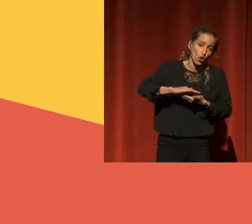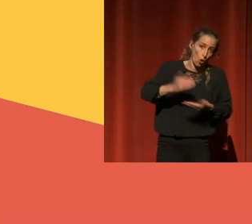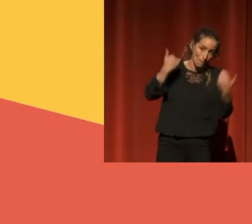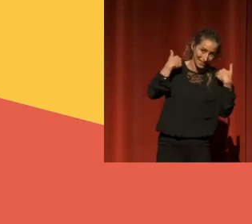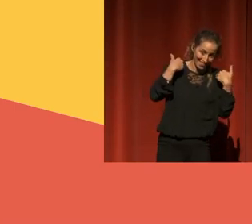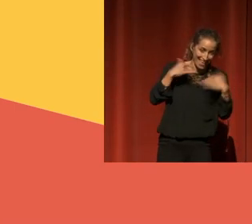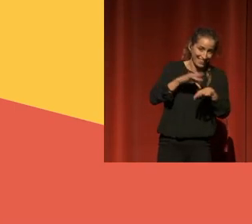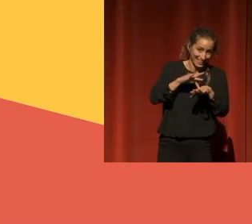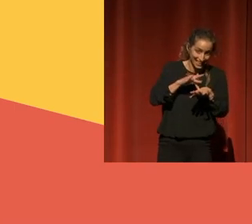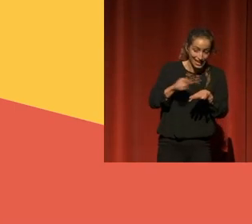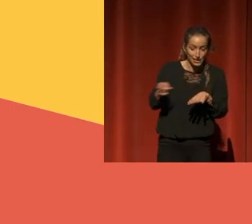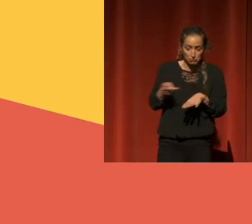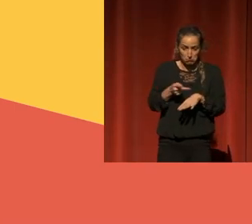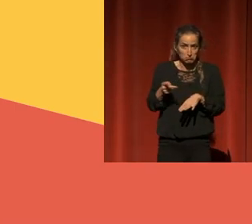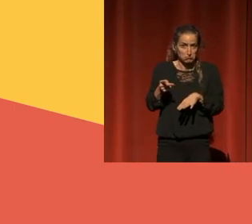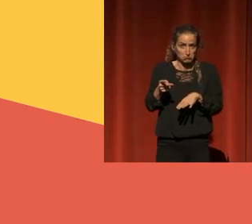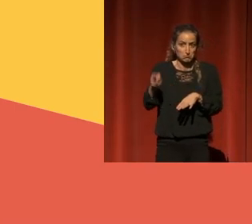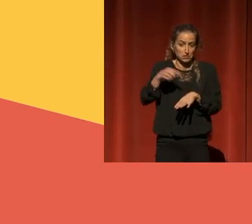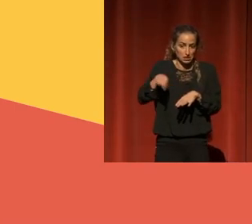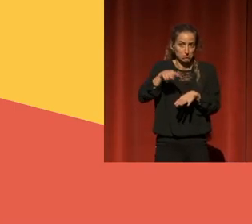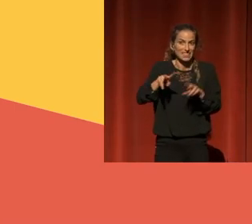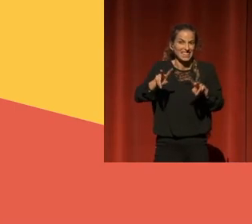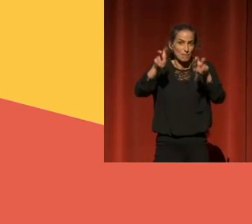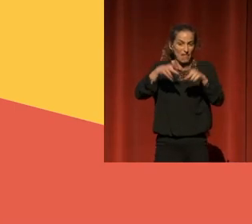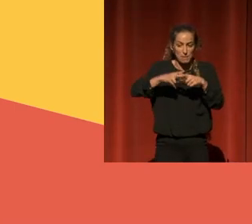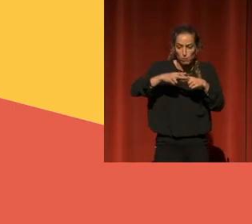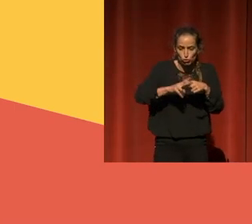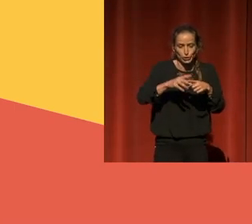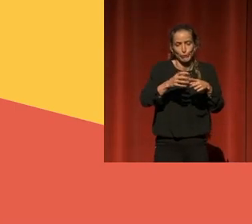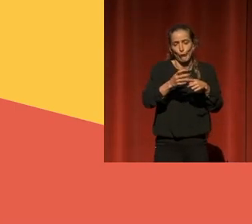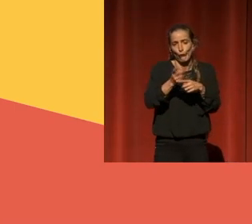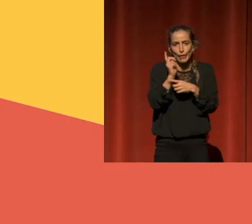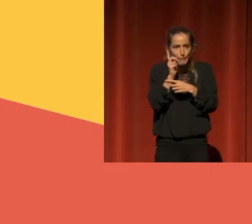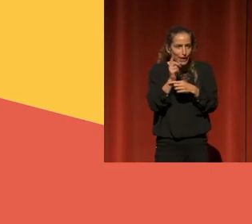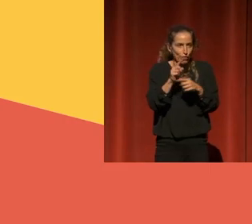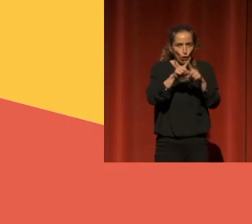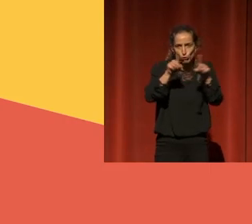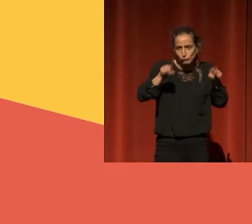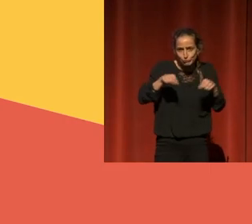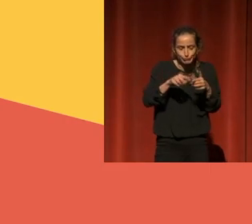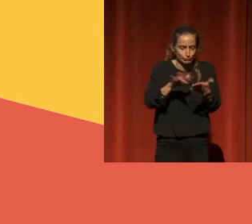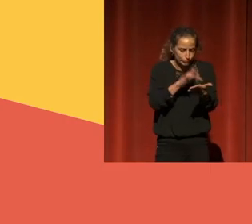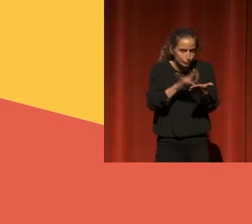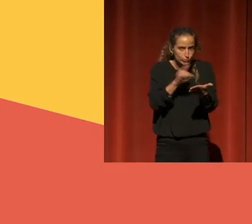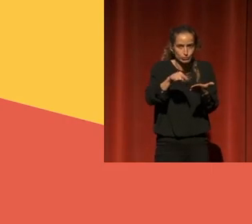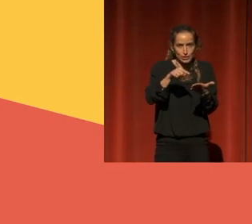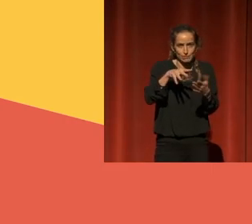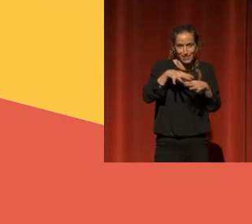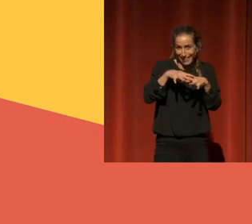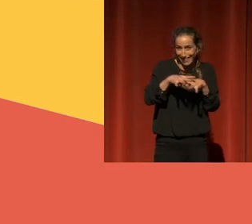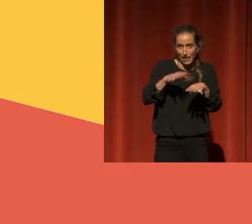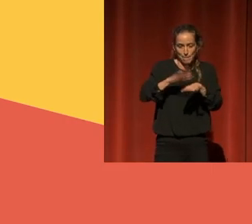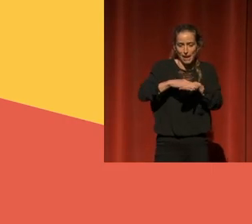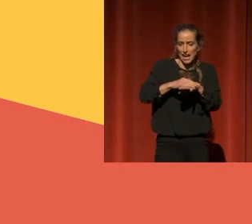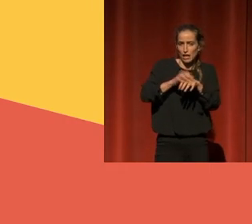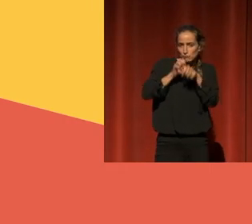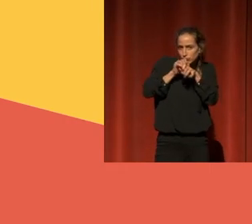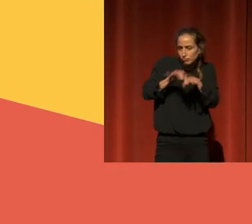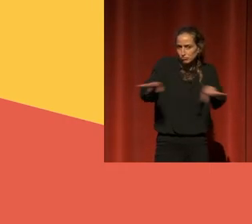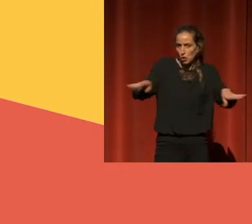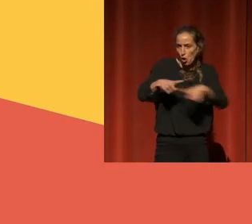dispositivos como aplicaciones de comunicación y redes para crear y compartir el contenido